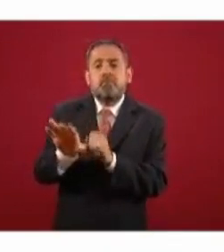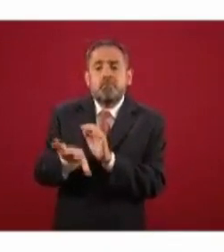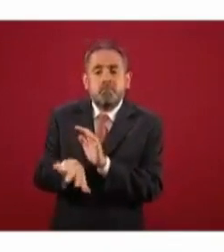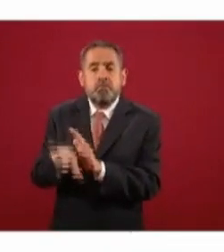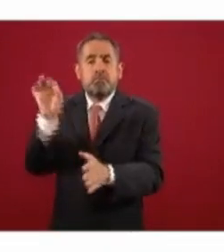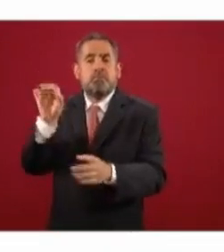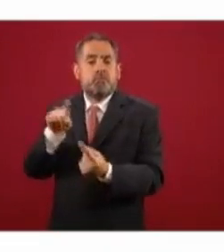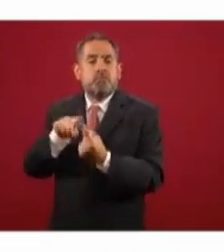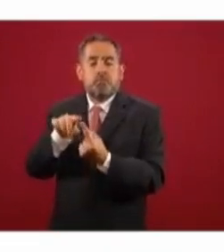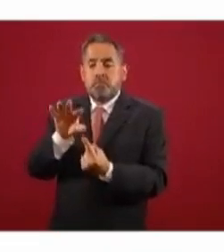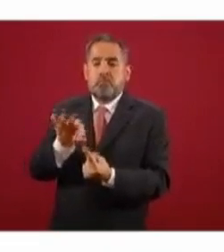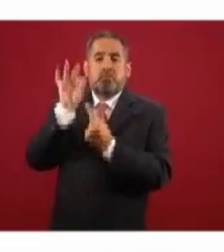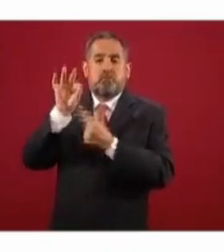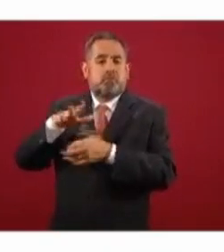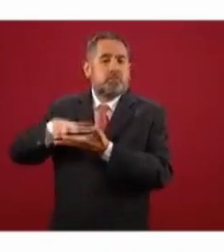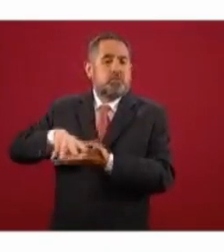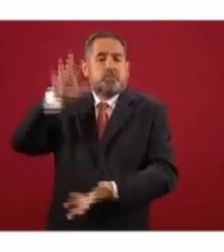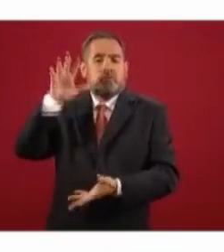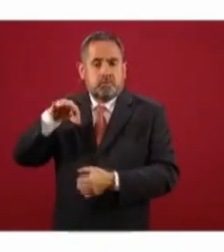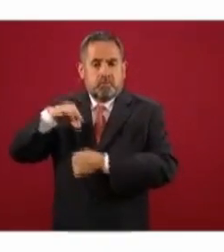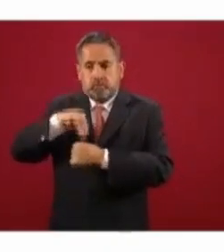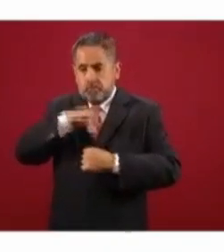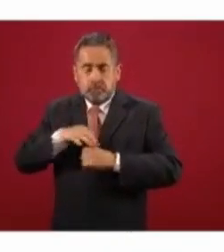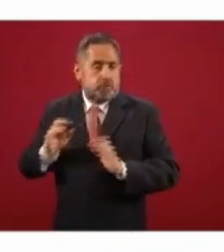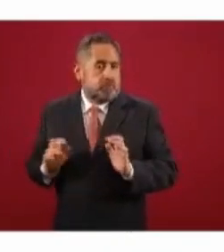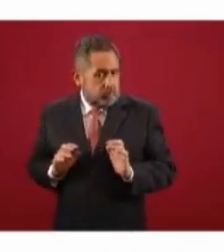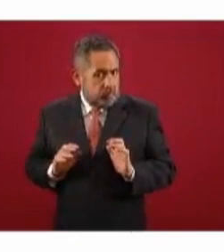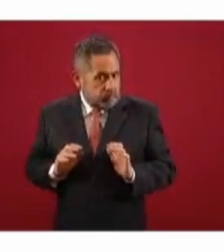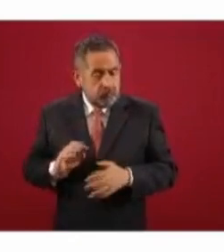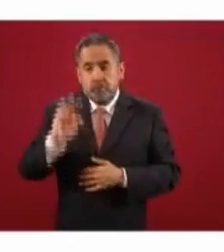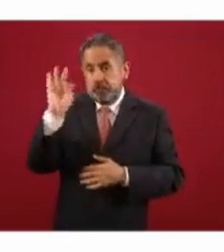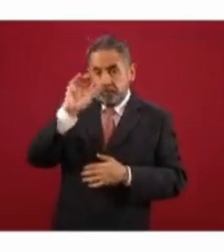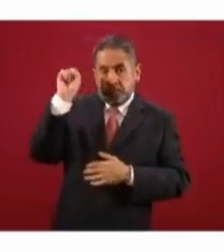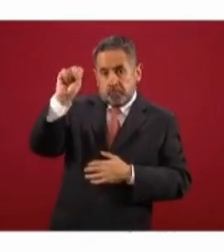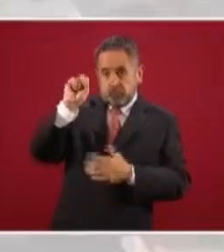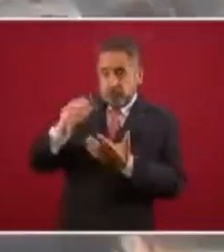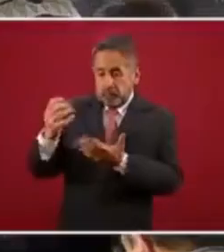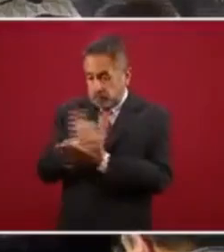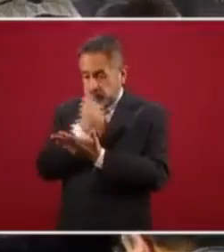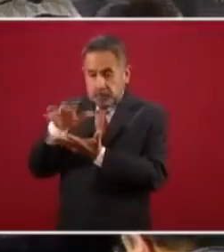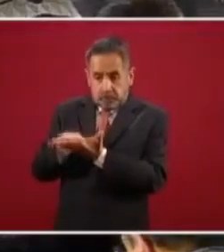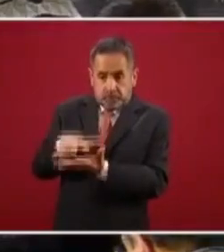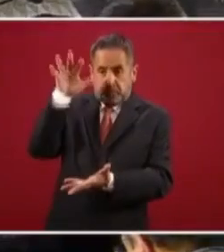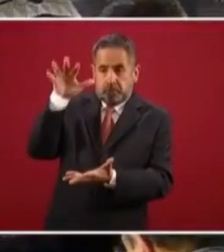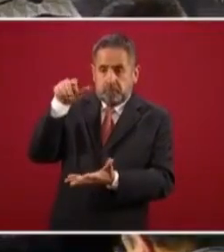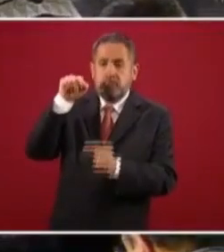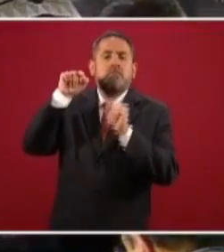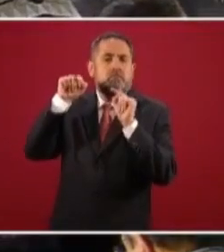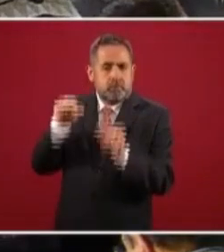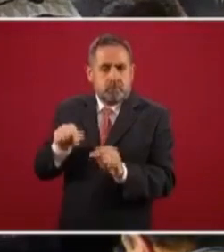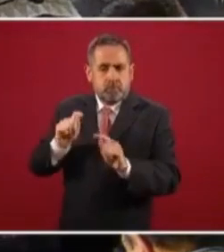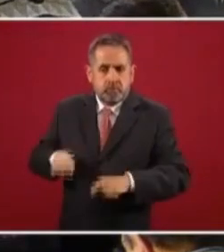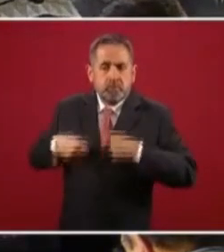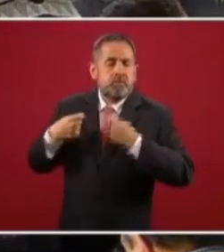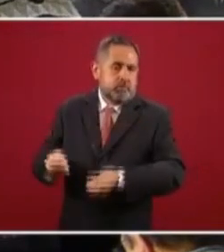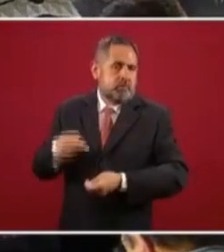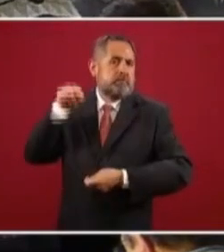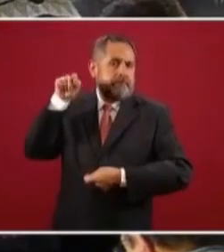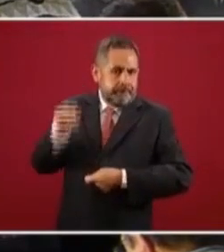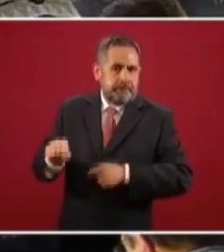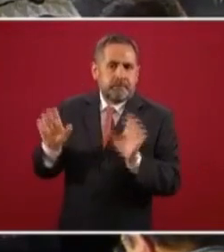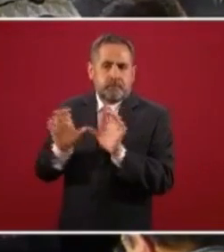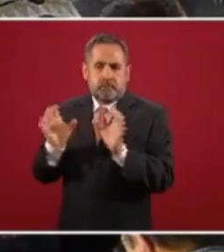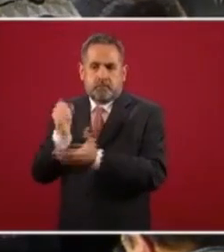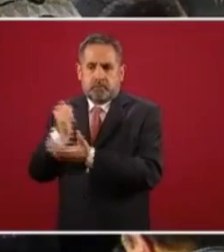de estos sindicatos tiene la mayoría. Aquel sindicato que tenga la mayoría es al que se le otorga